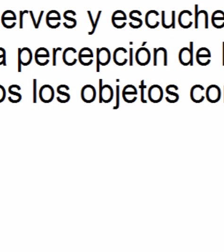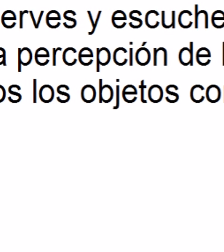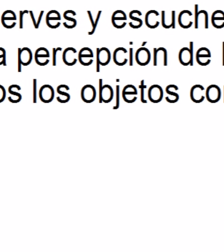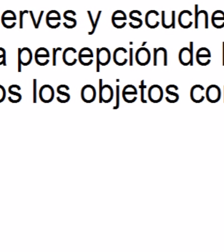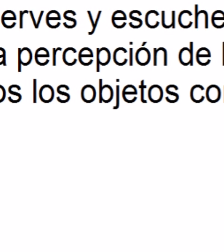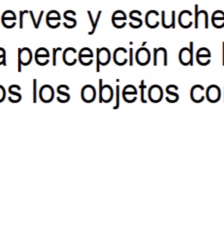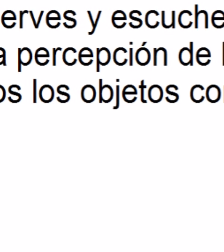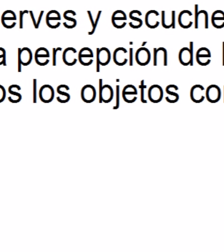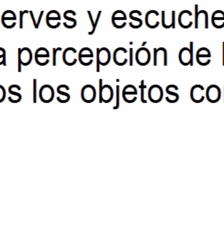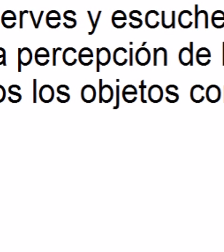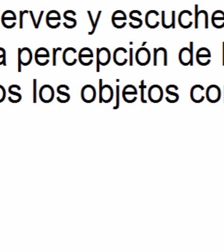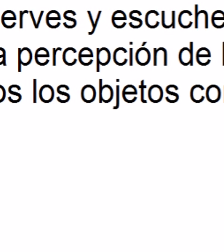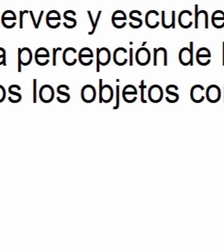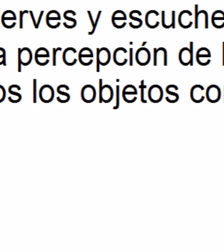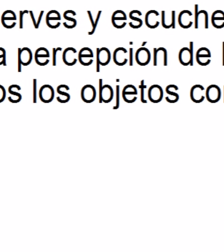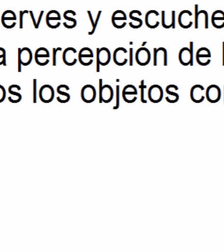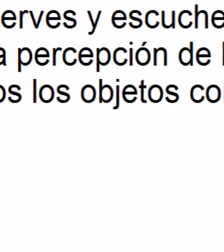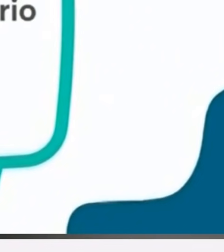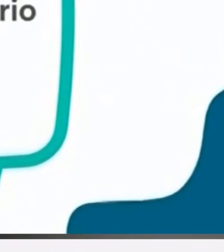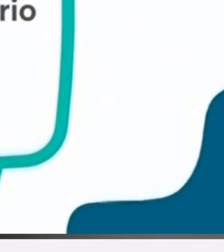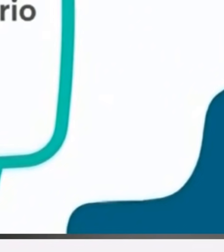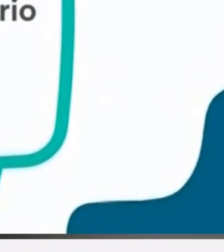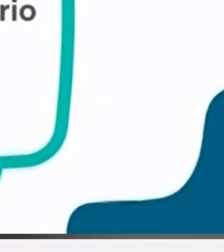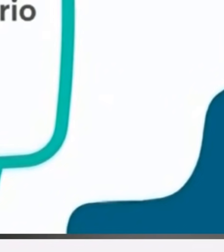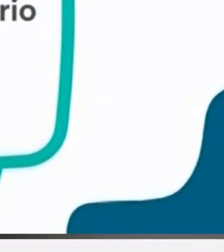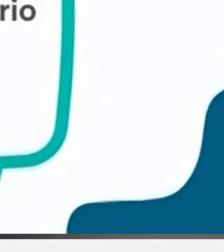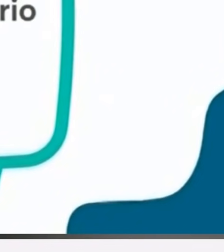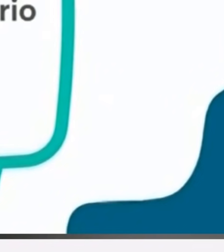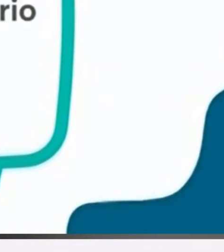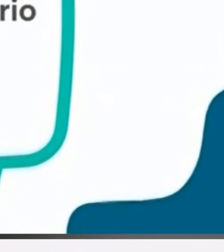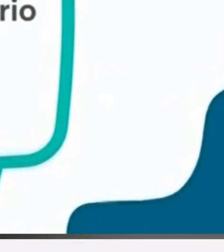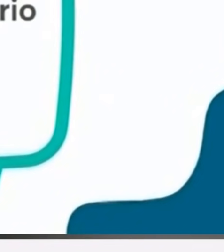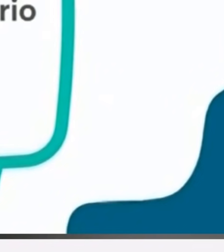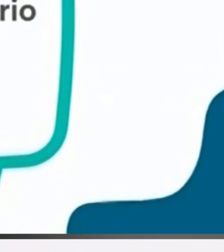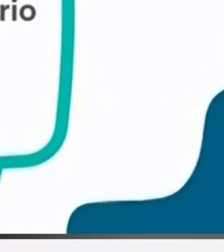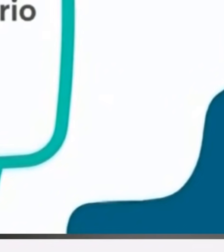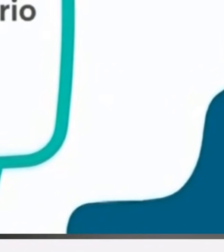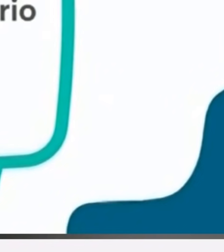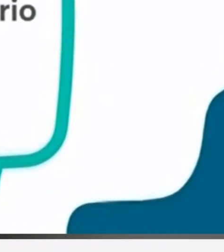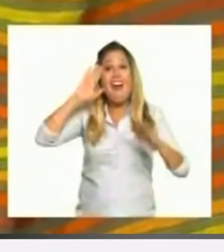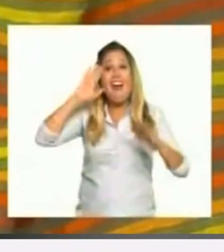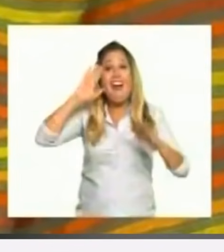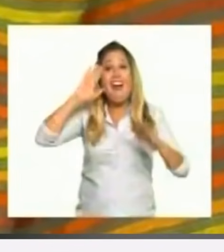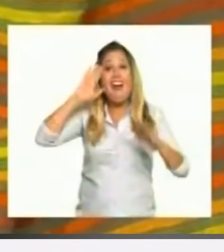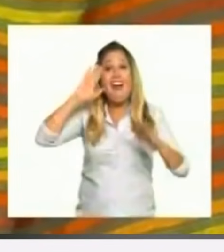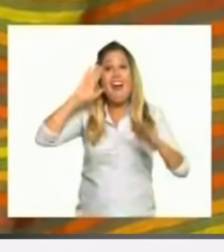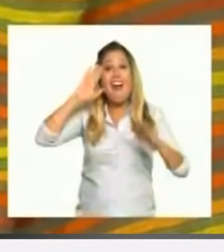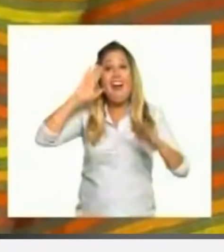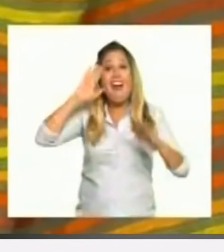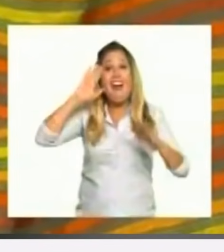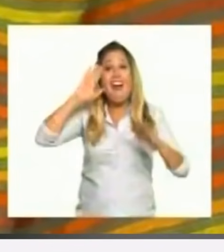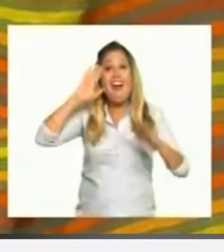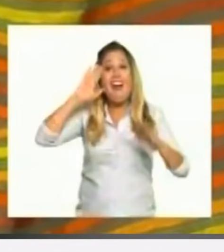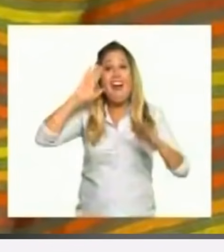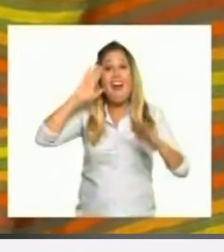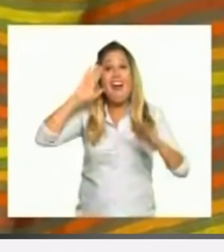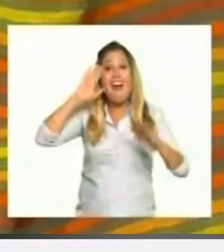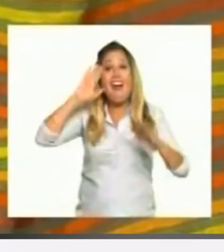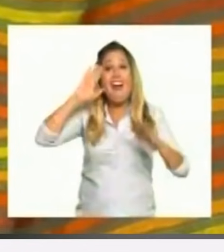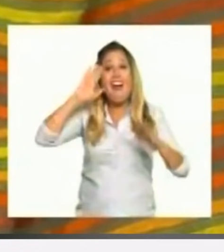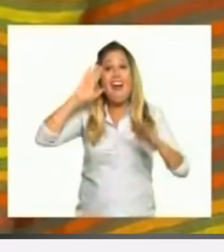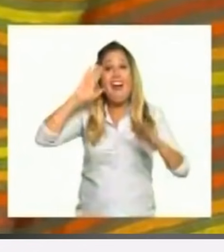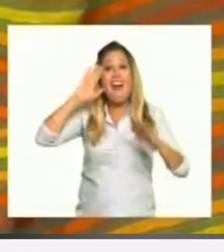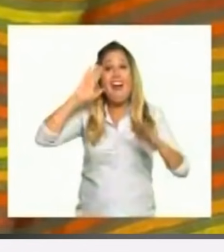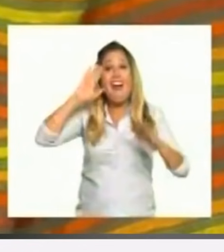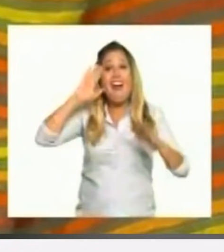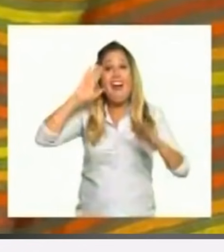con los que se producen los sonidos. Seguimos con lengua materna. El tema es el tema y el cuestionario. Aprenderás a seleccionar un tema para tu encuesta